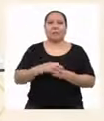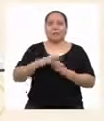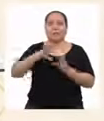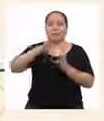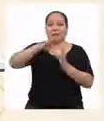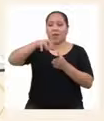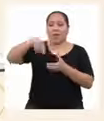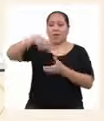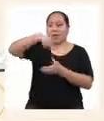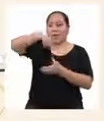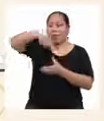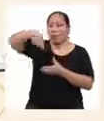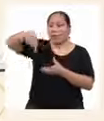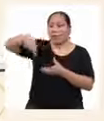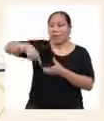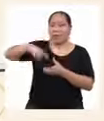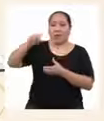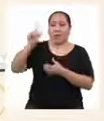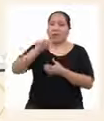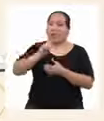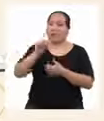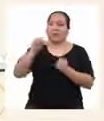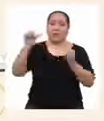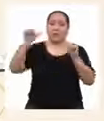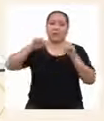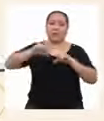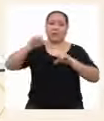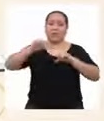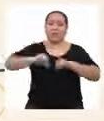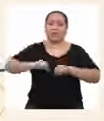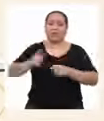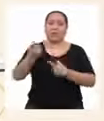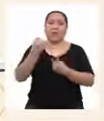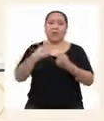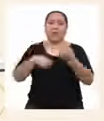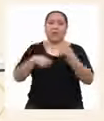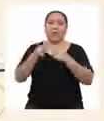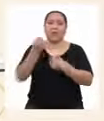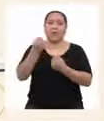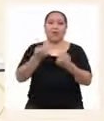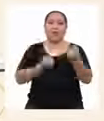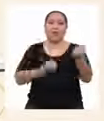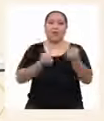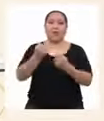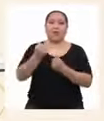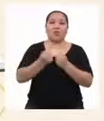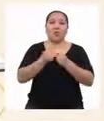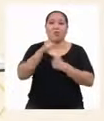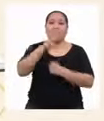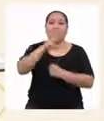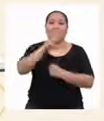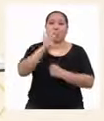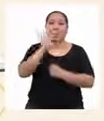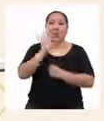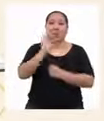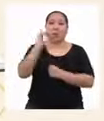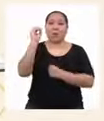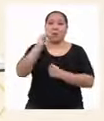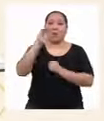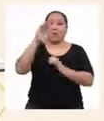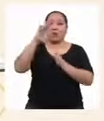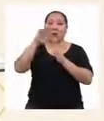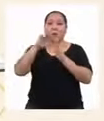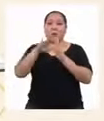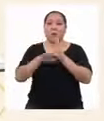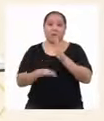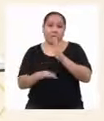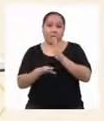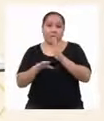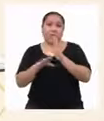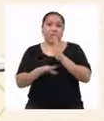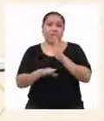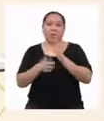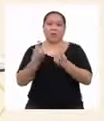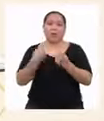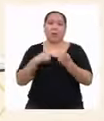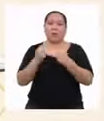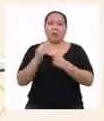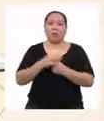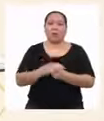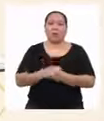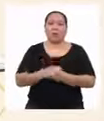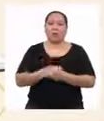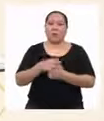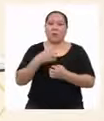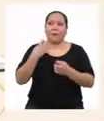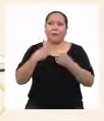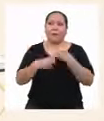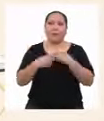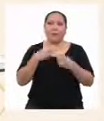venta de autos en 39% respecto al 2019. La incertidumbre